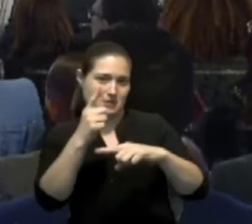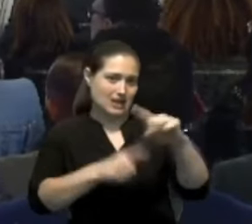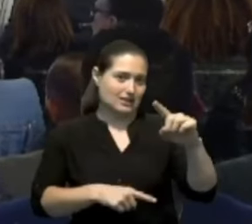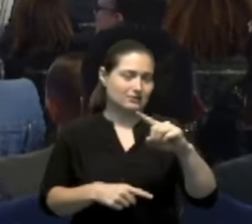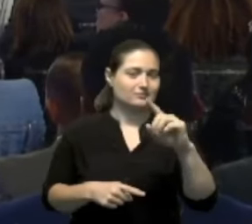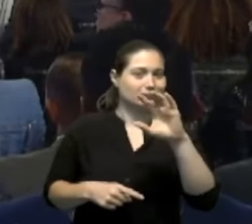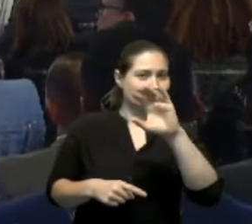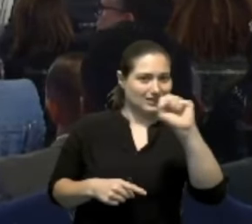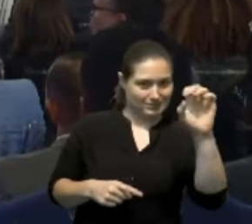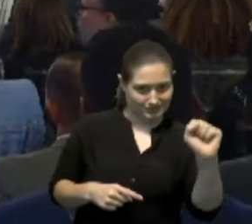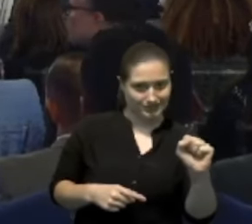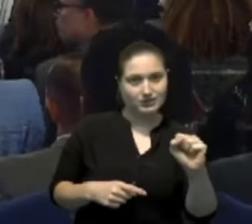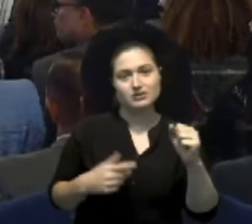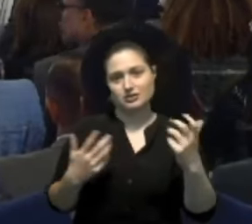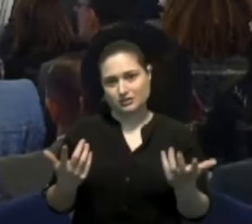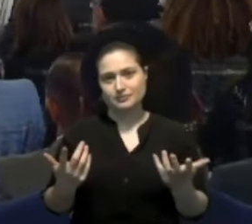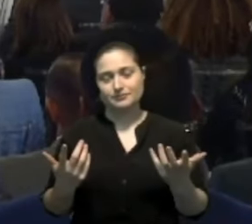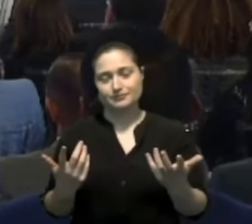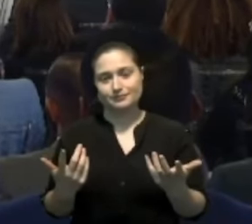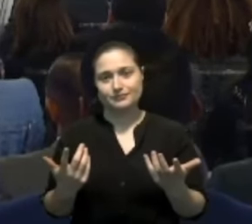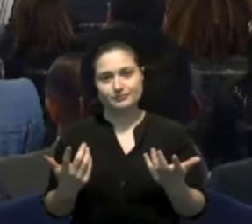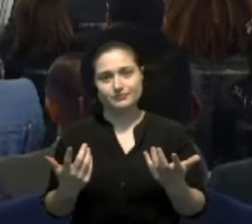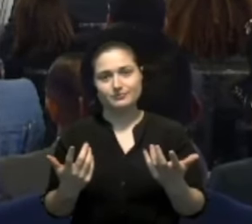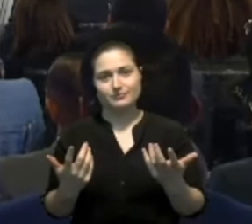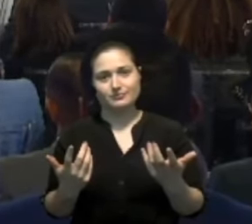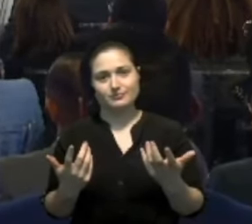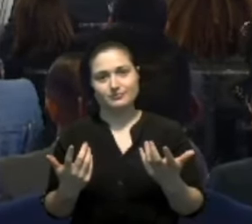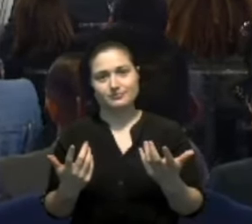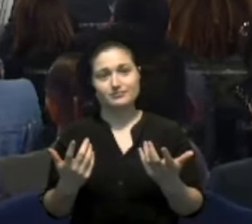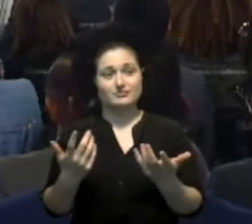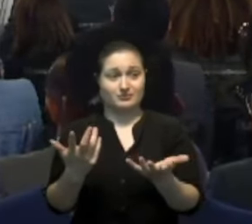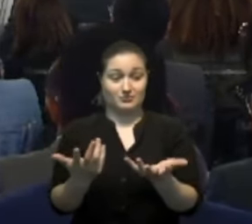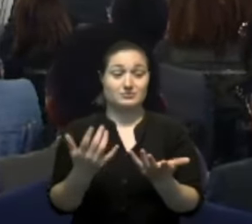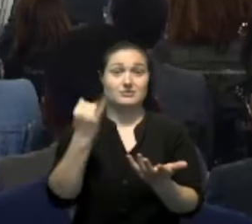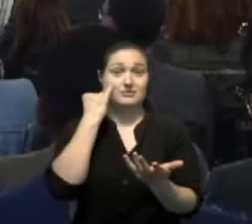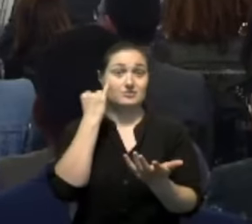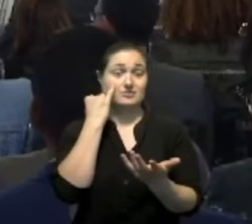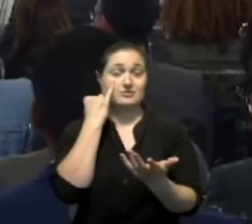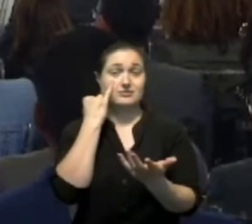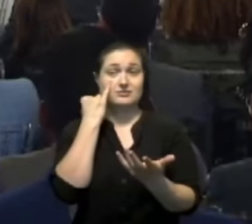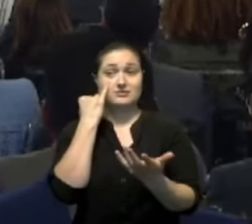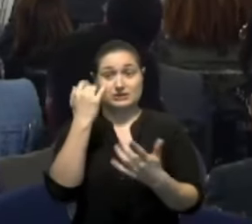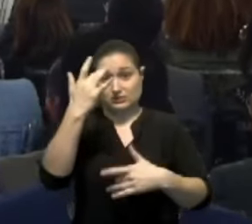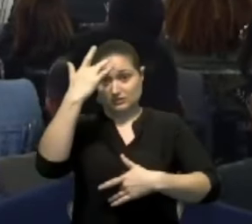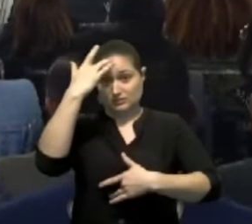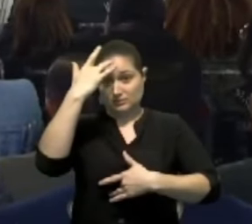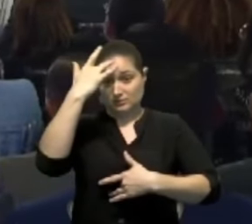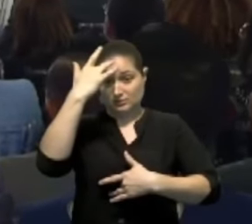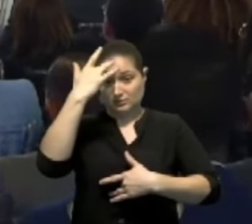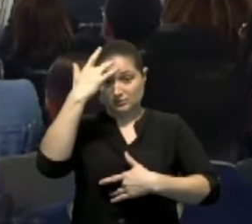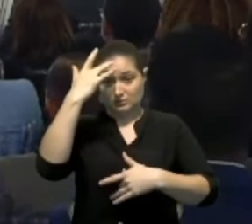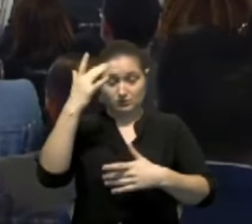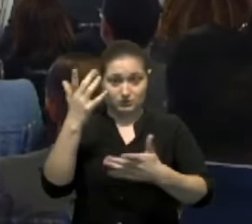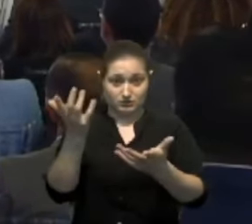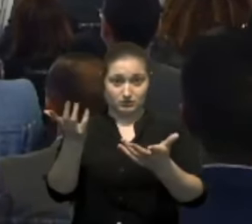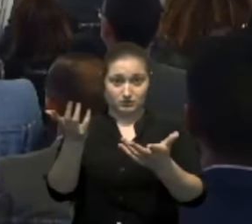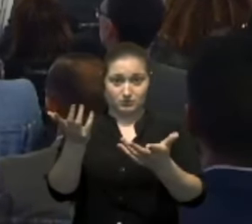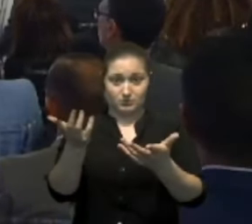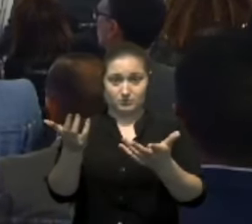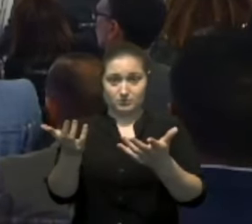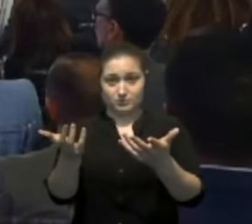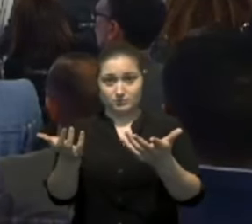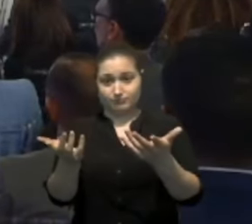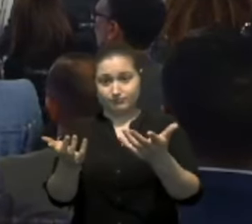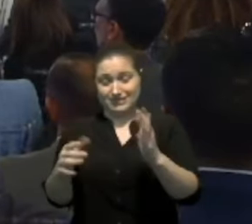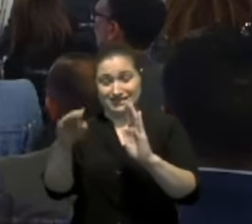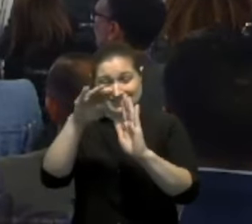eso genera una presión el programa que si ese esa enfermedad y ese medicamento que va orientado esa enfermedad esa línea está llena para que un paciente que esté en